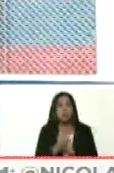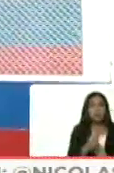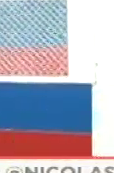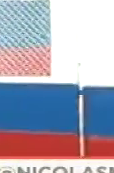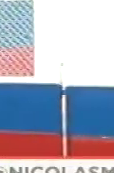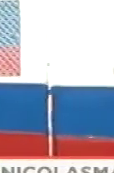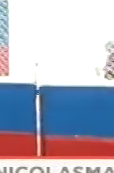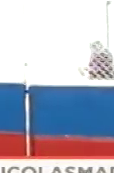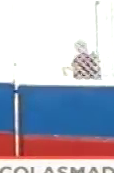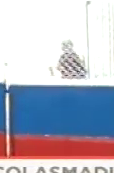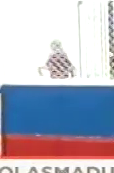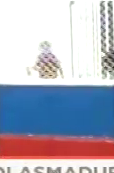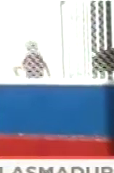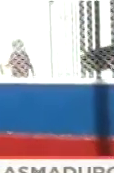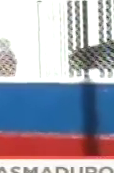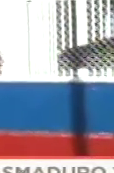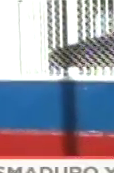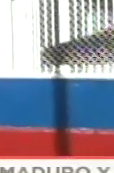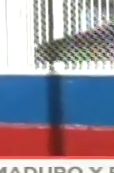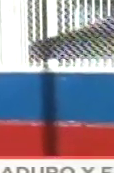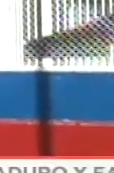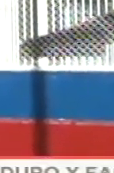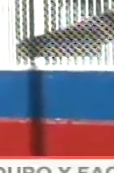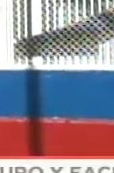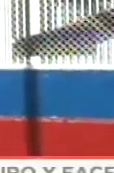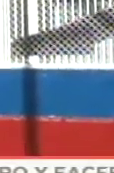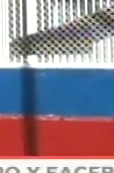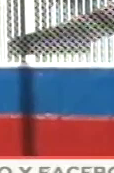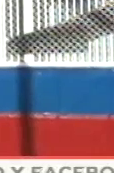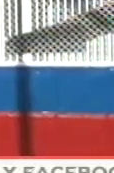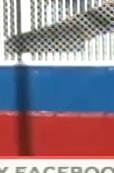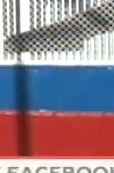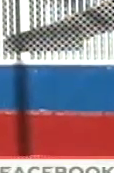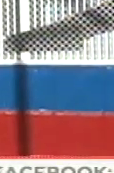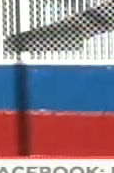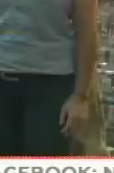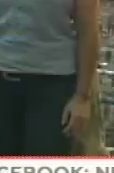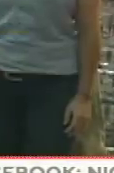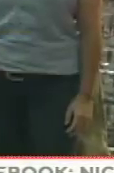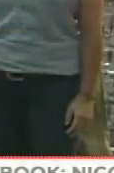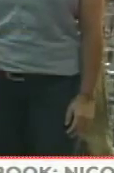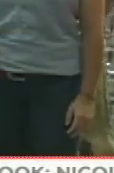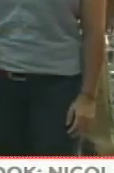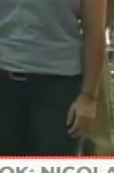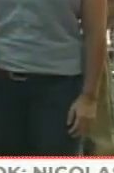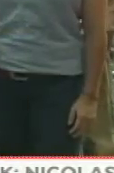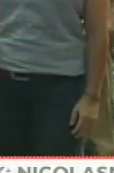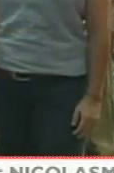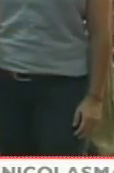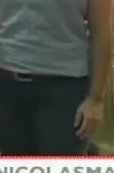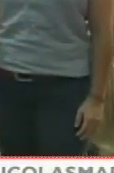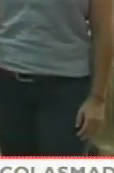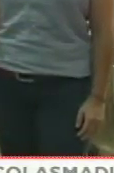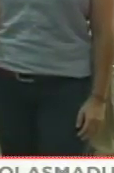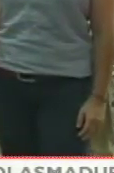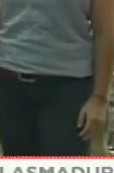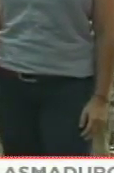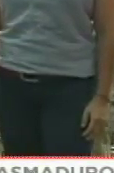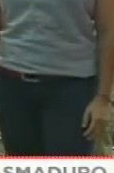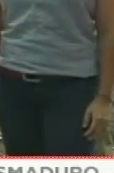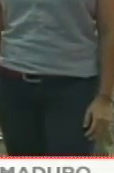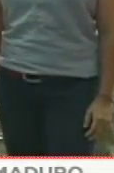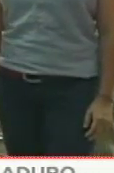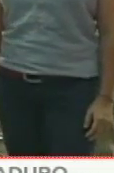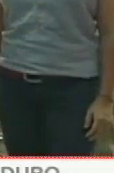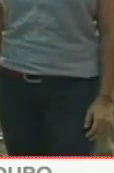Saludos, presidente, y a todo el pueblo de Venezuela. Siempre con el esfuerzo productivo, nos encontramos acá, en La Yaguara,